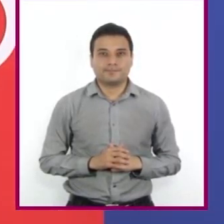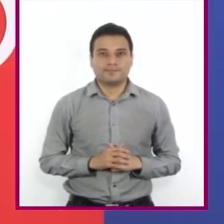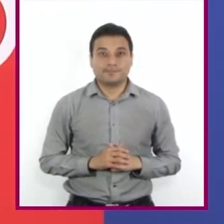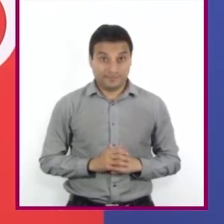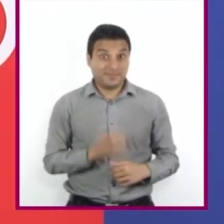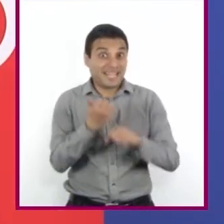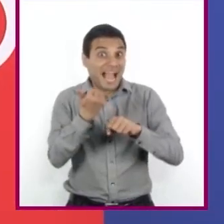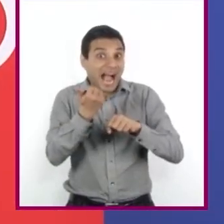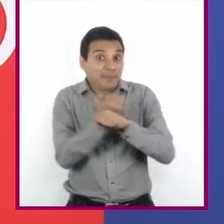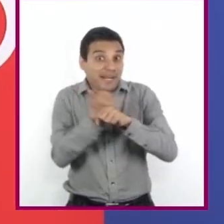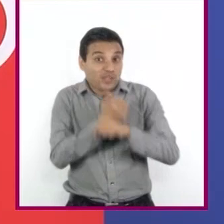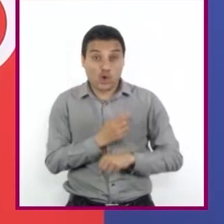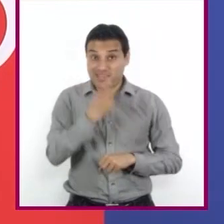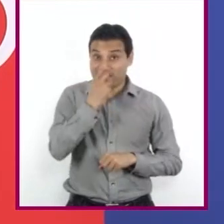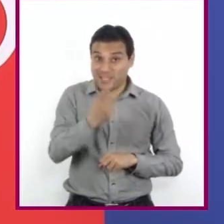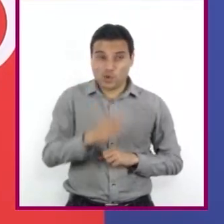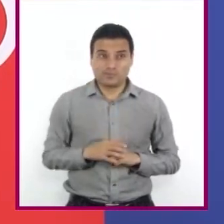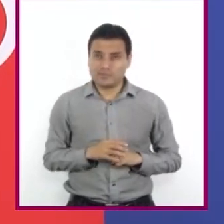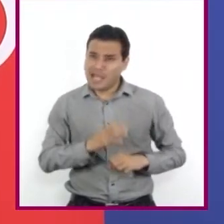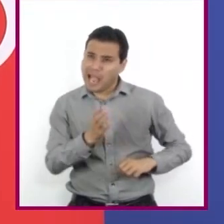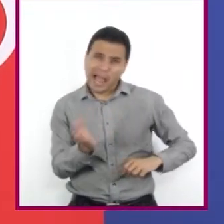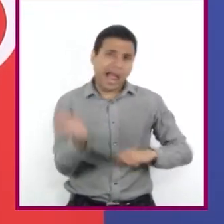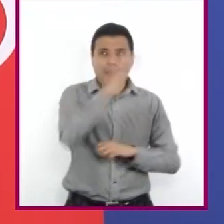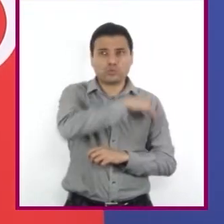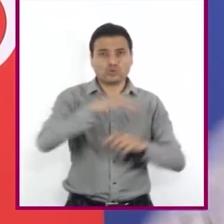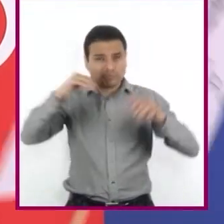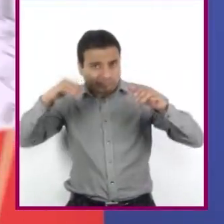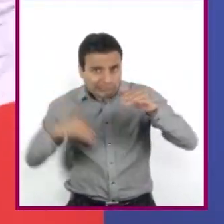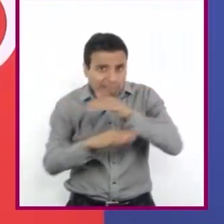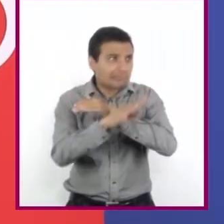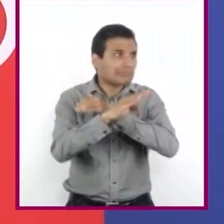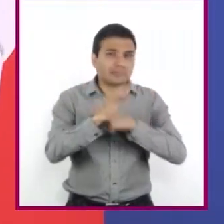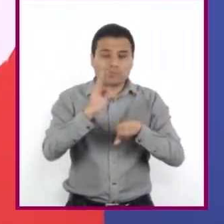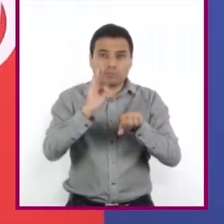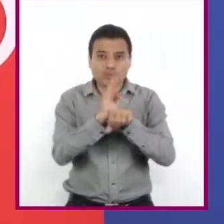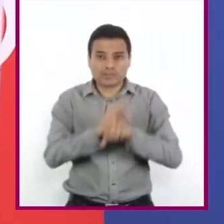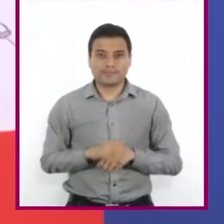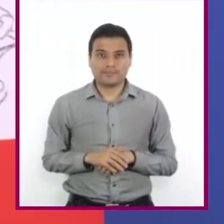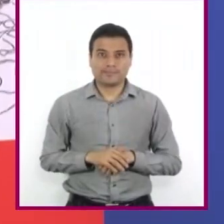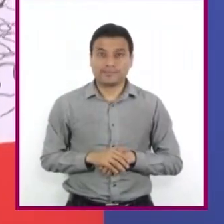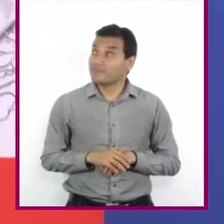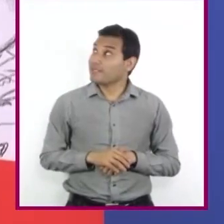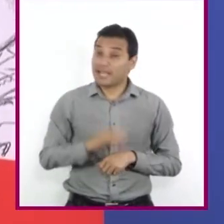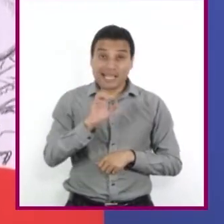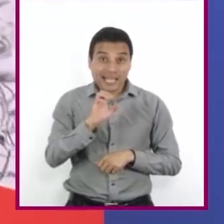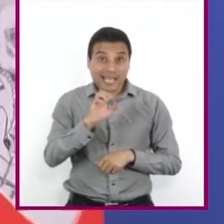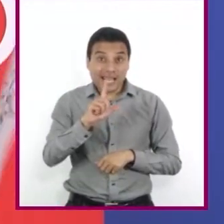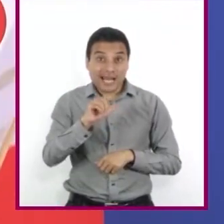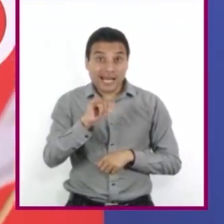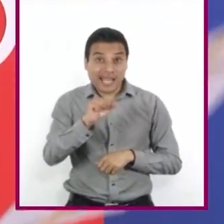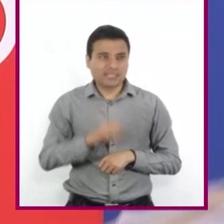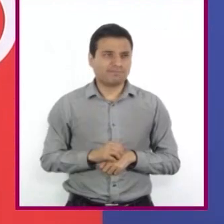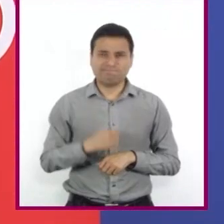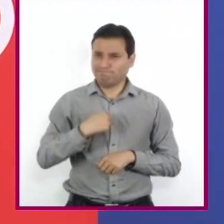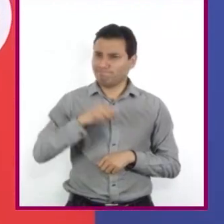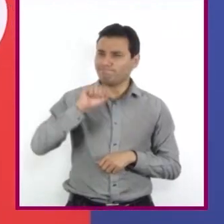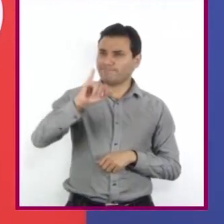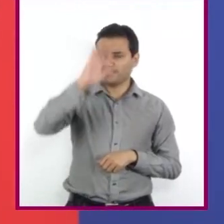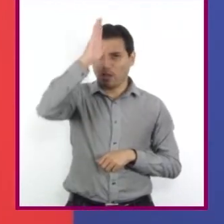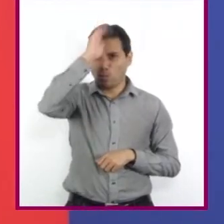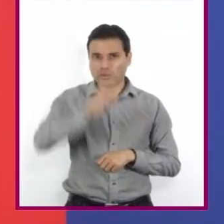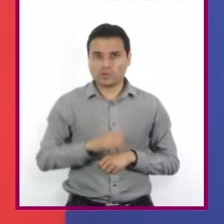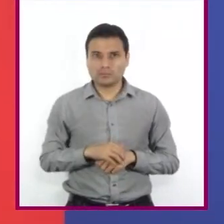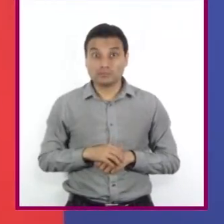Pero Amarillo sugirió que se fueran a resguardar de la lluvia. Y Elías apoyó esa idea. Y de